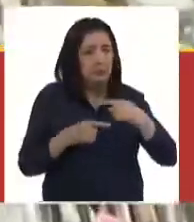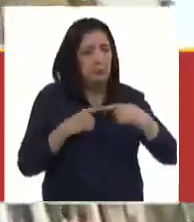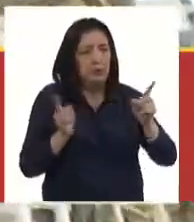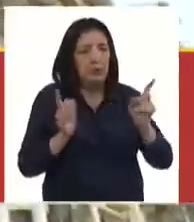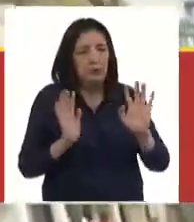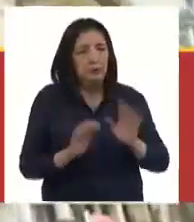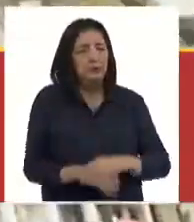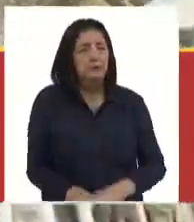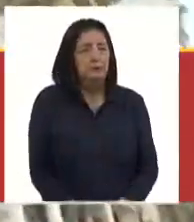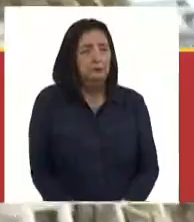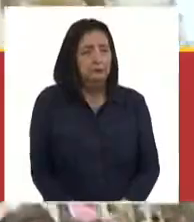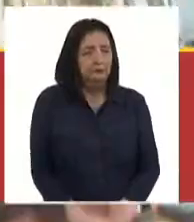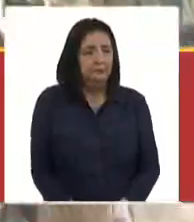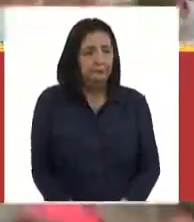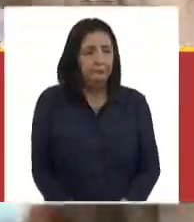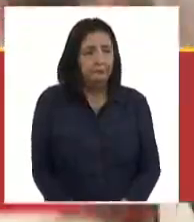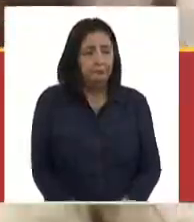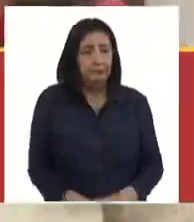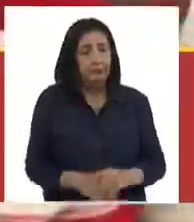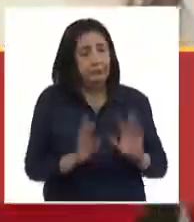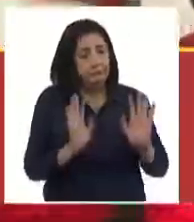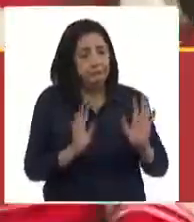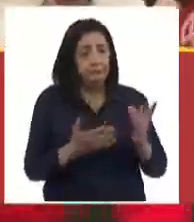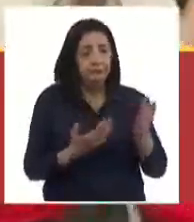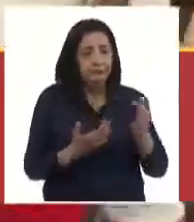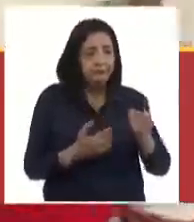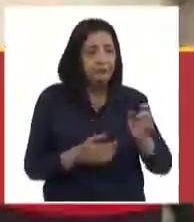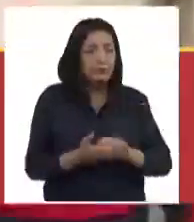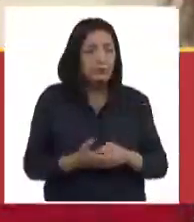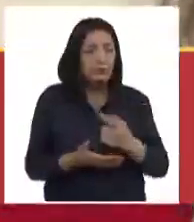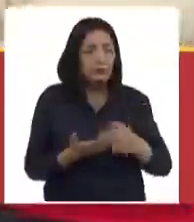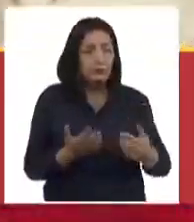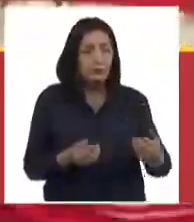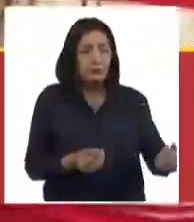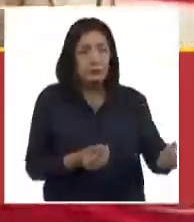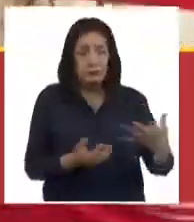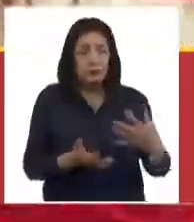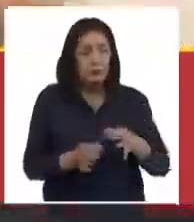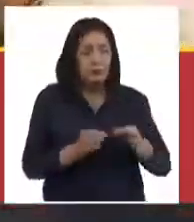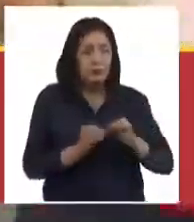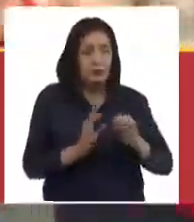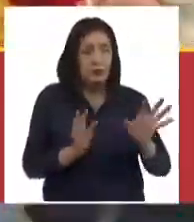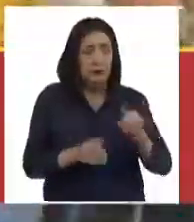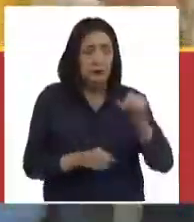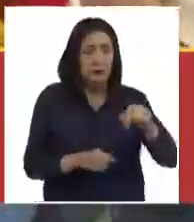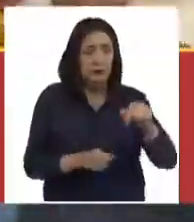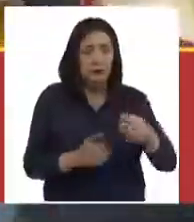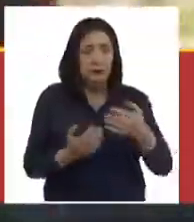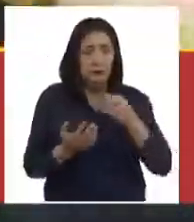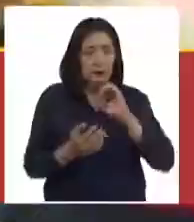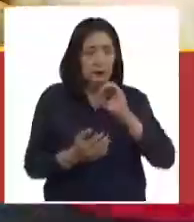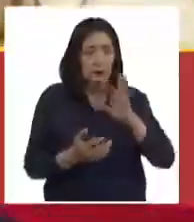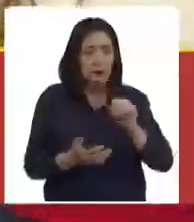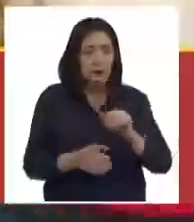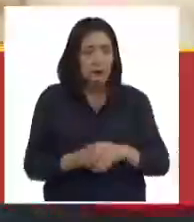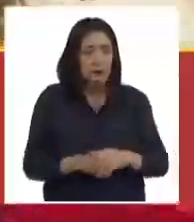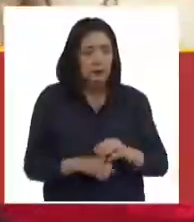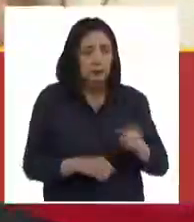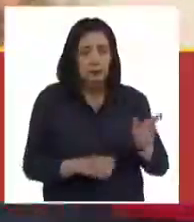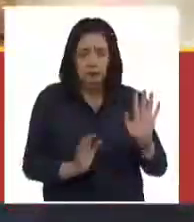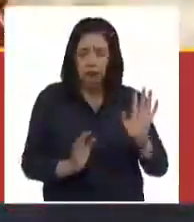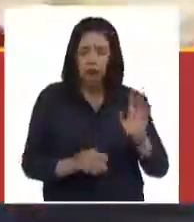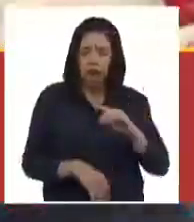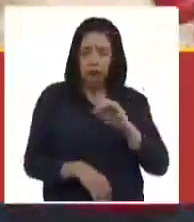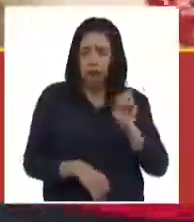mensaje. Bueno, esperamos finalmente que nos pueda aclarar esto, este comentario que ha hecho. Una